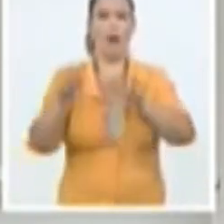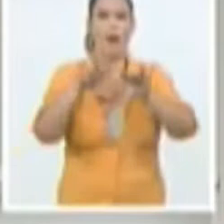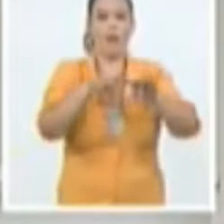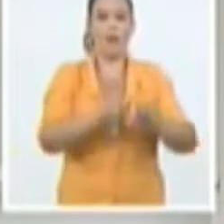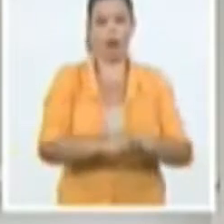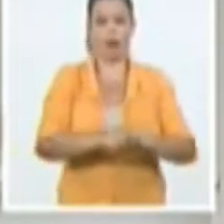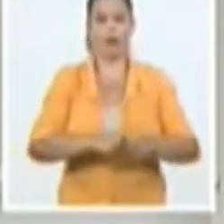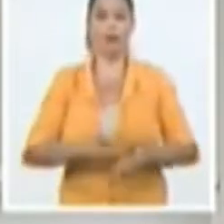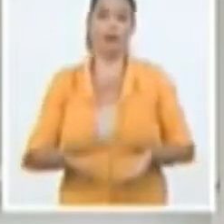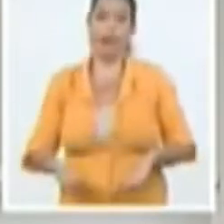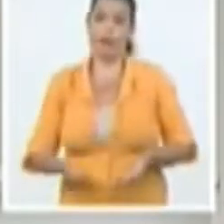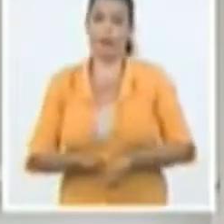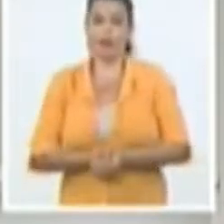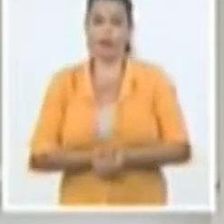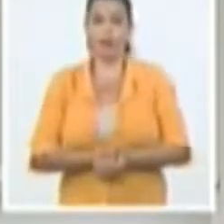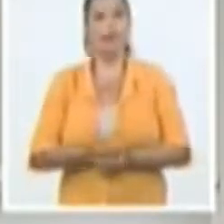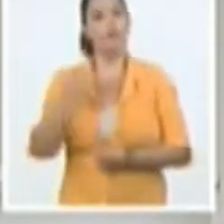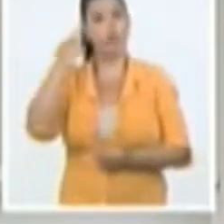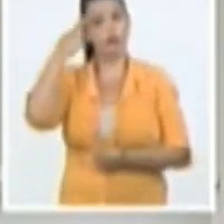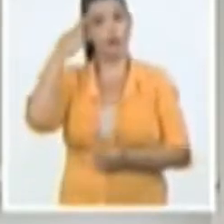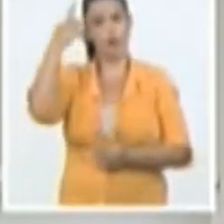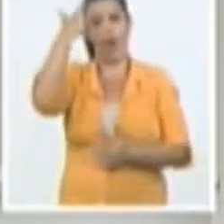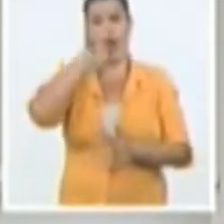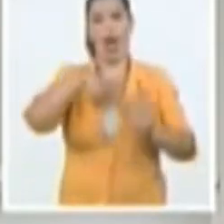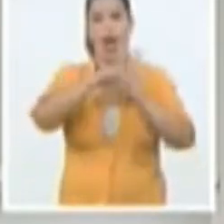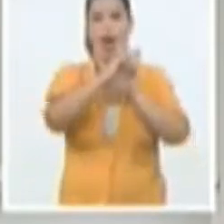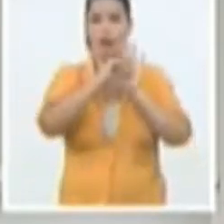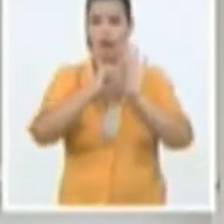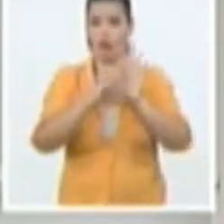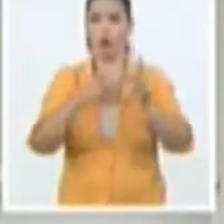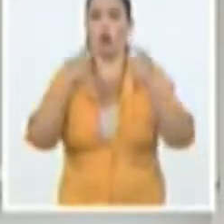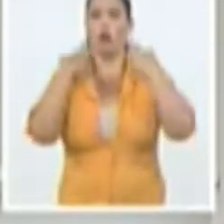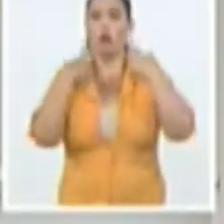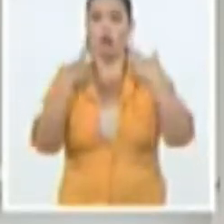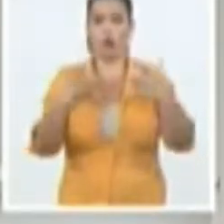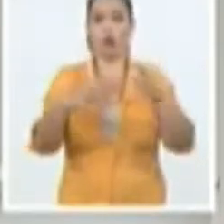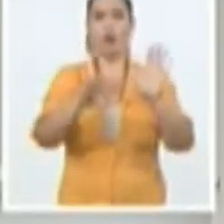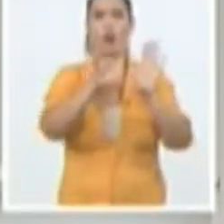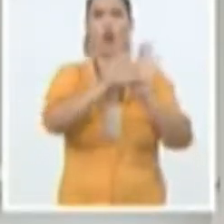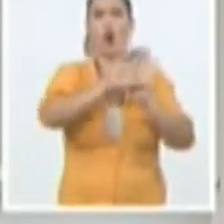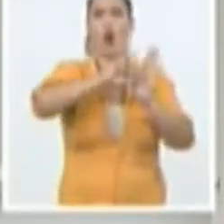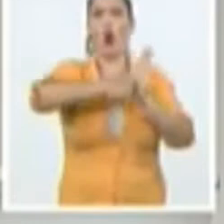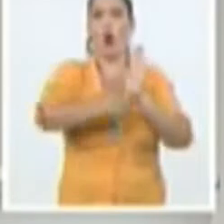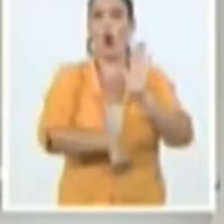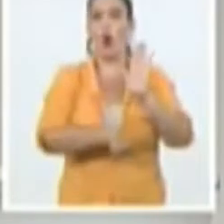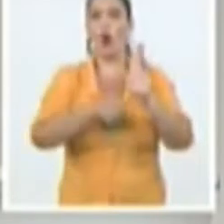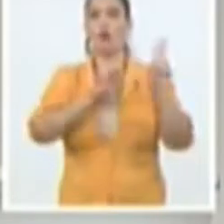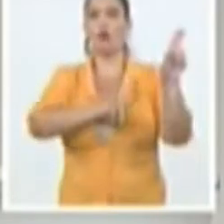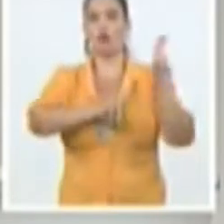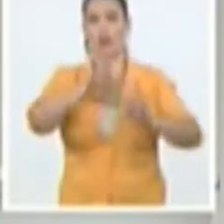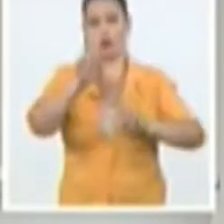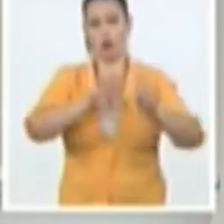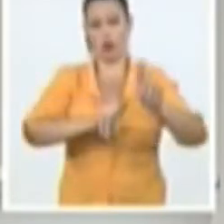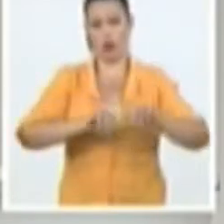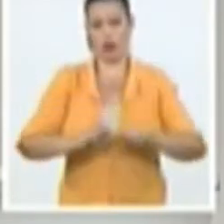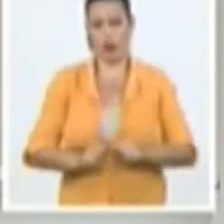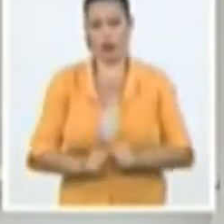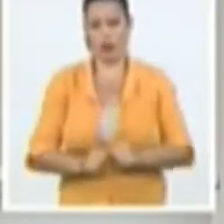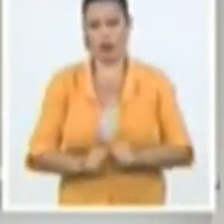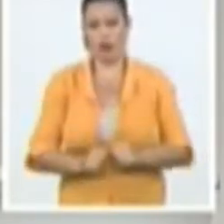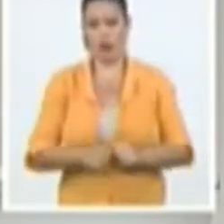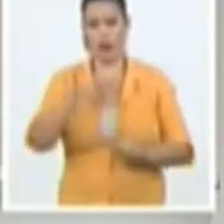estos artículos esenciales de nuestra Constitución, en particular el